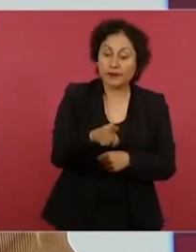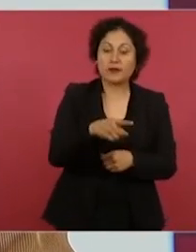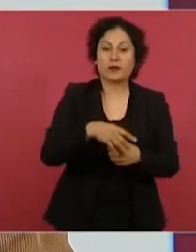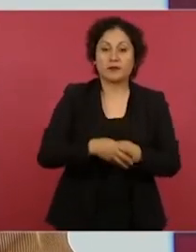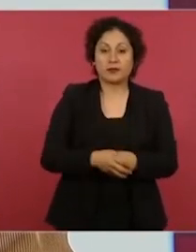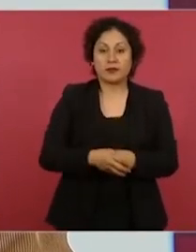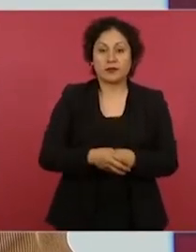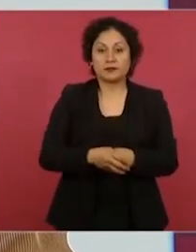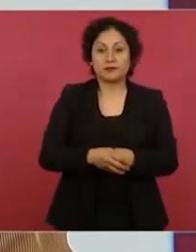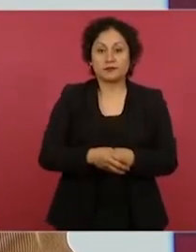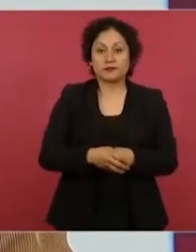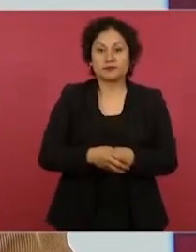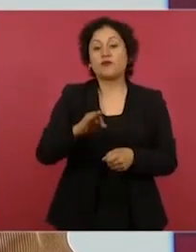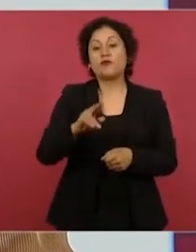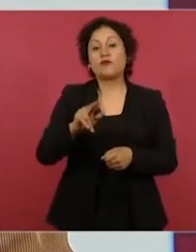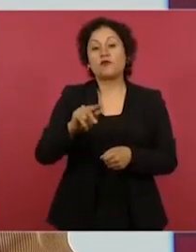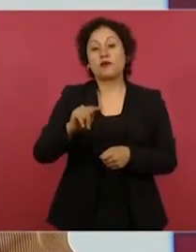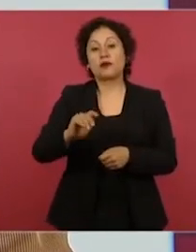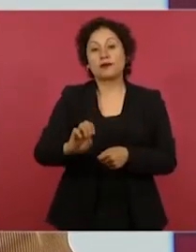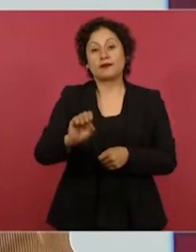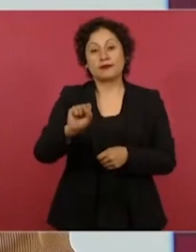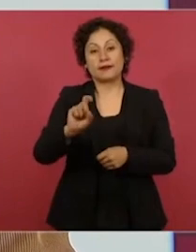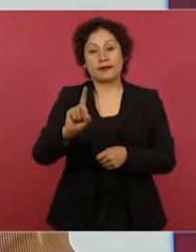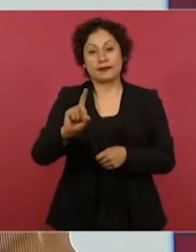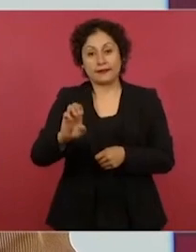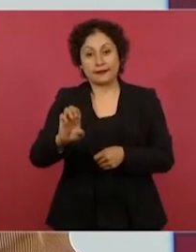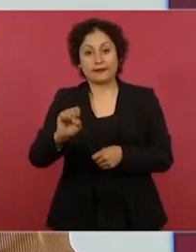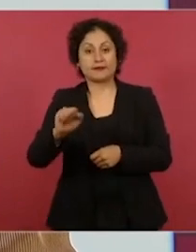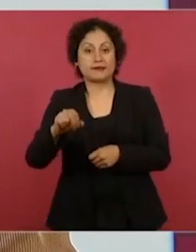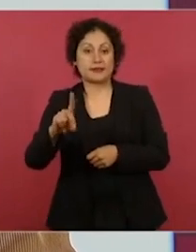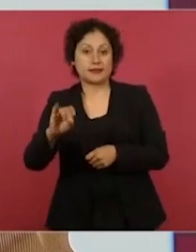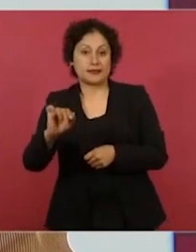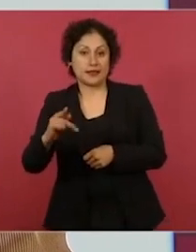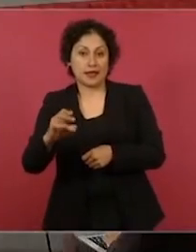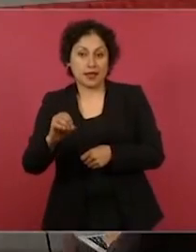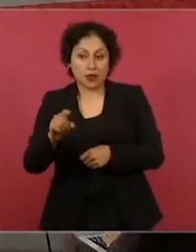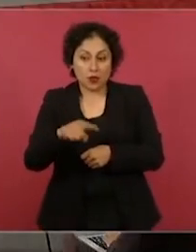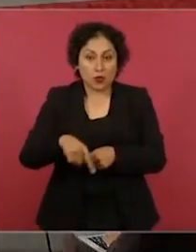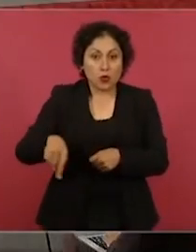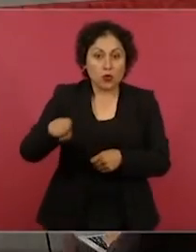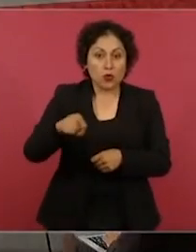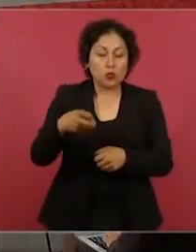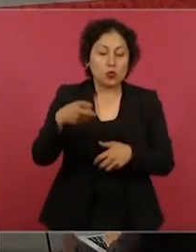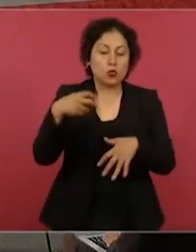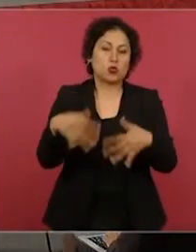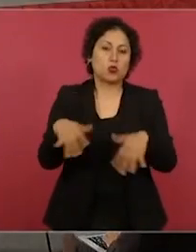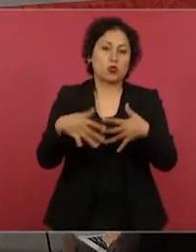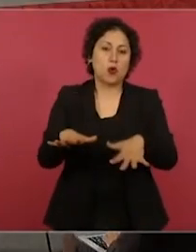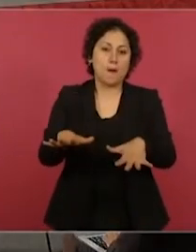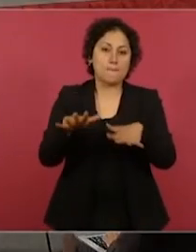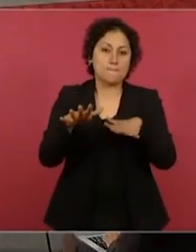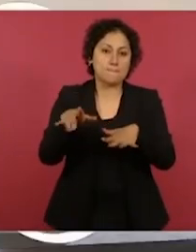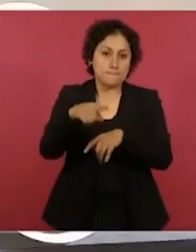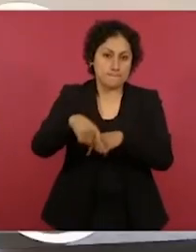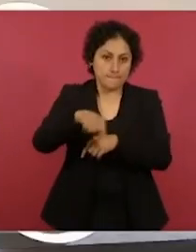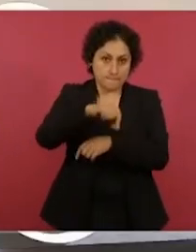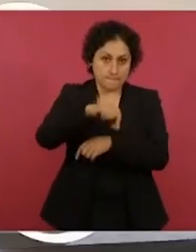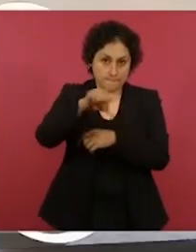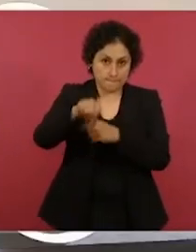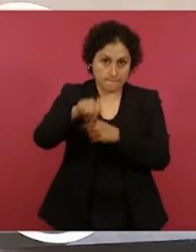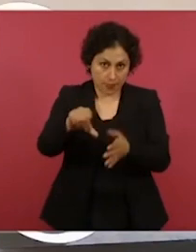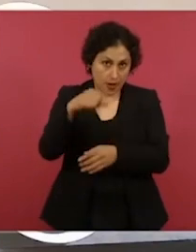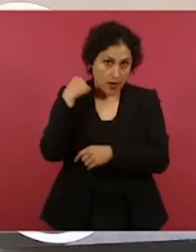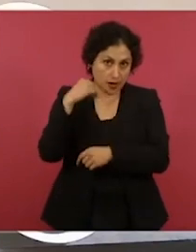al Fuerte de San Diego, este emblemático monumento histórico de Acapulco, en un centro